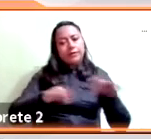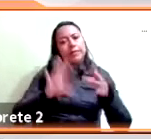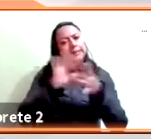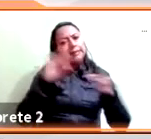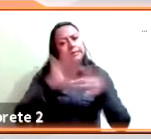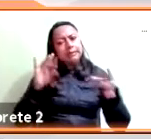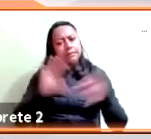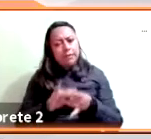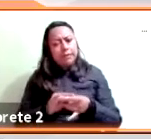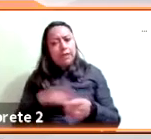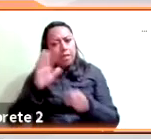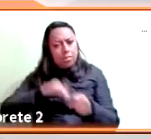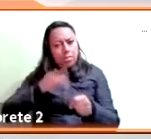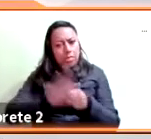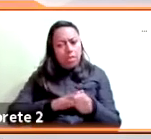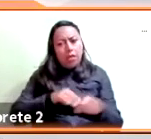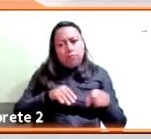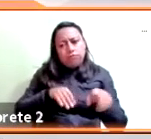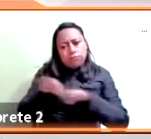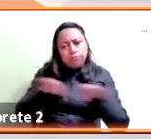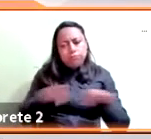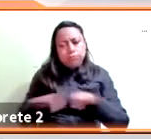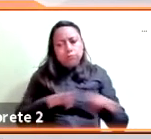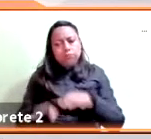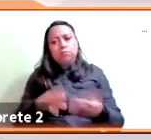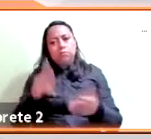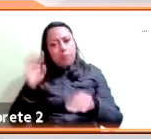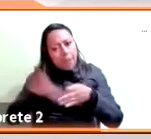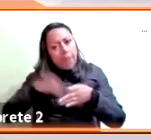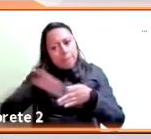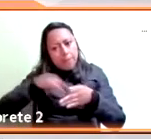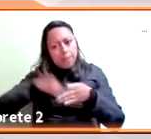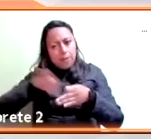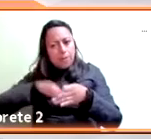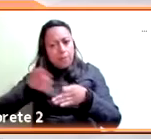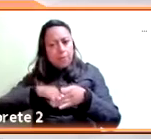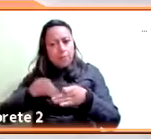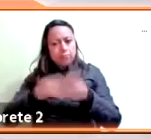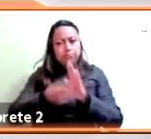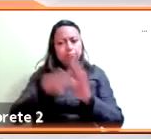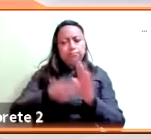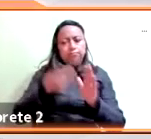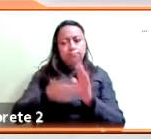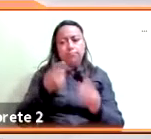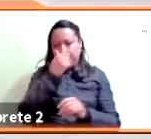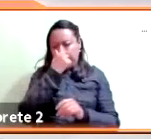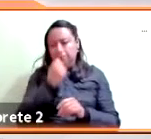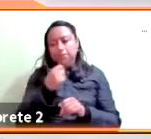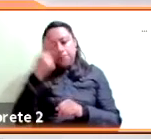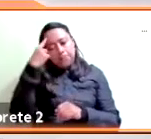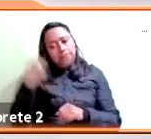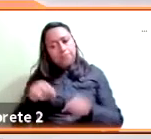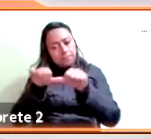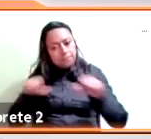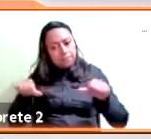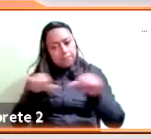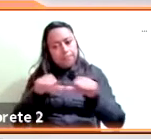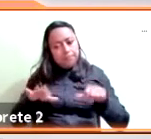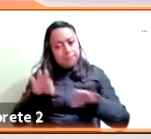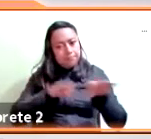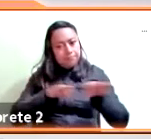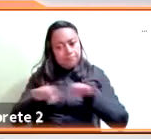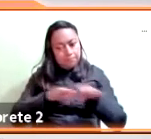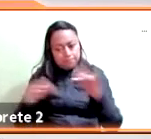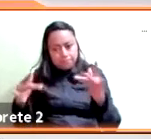o psicológica de índole sistemática, repetitiva o persistente por la que en el área de trabajo o en conexión con el